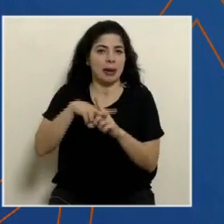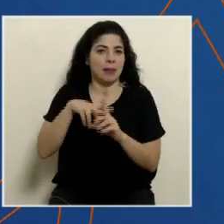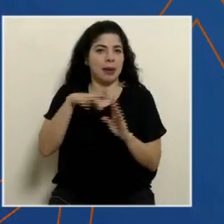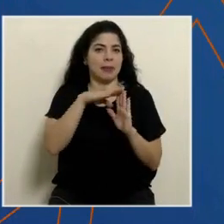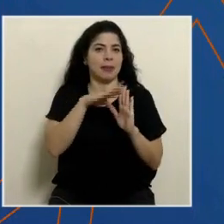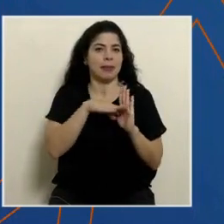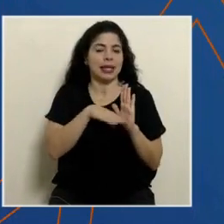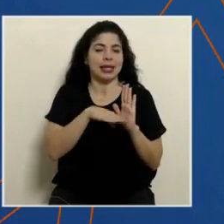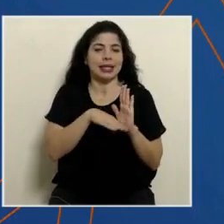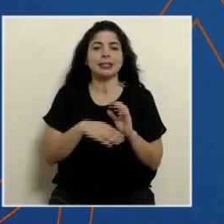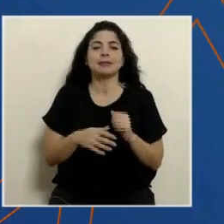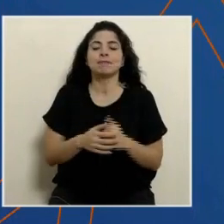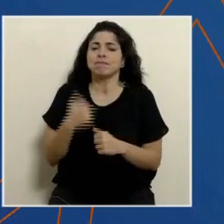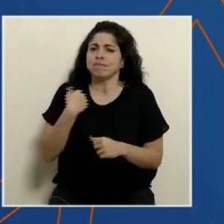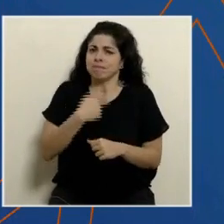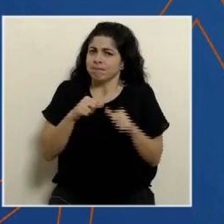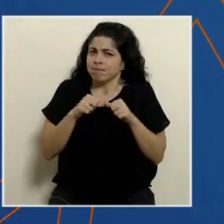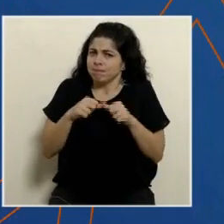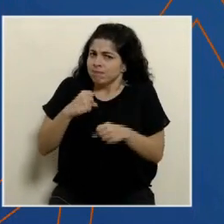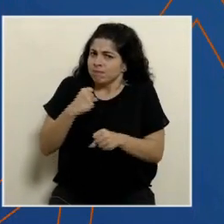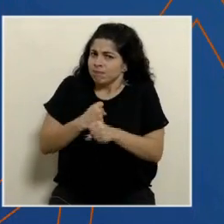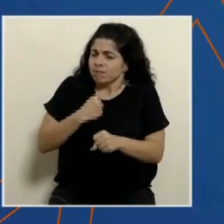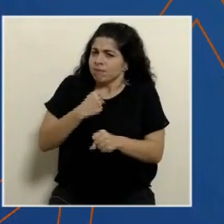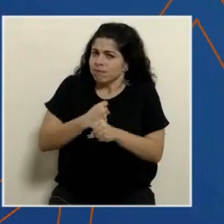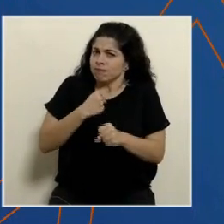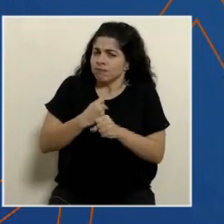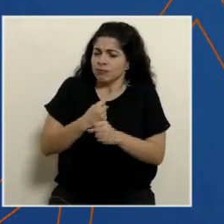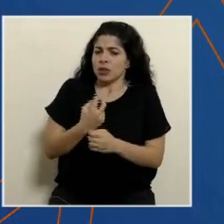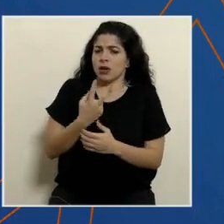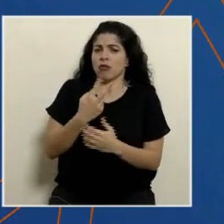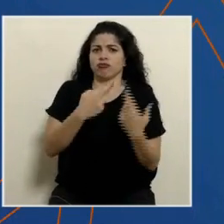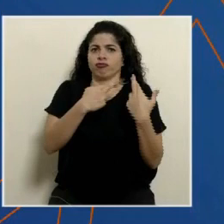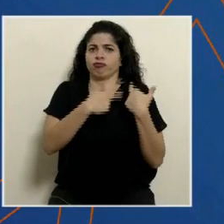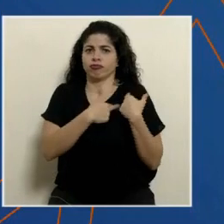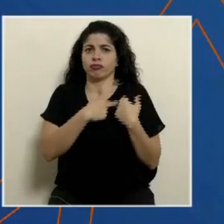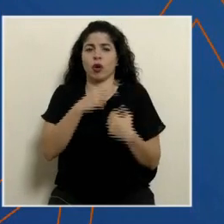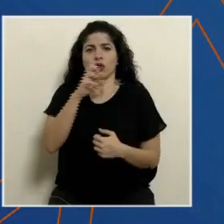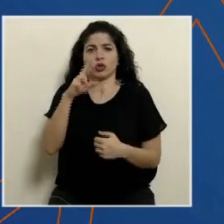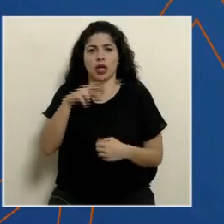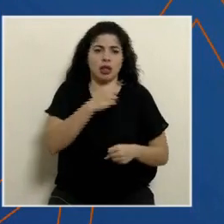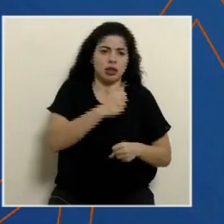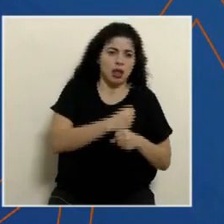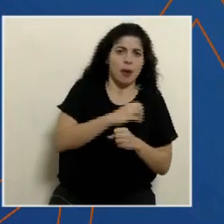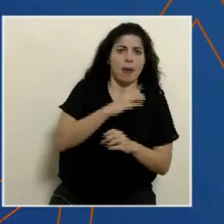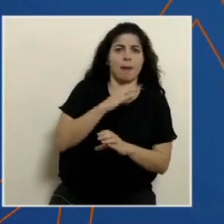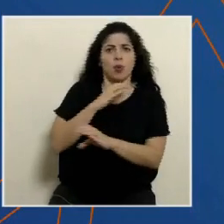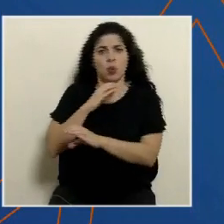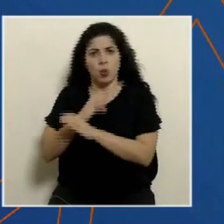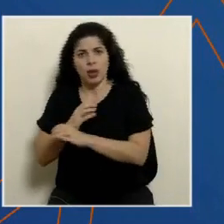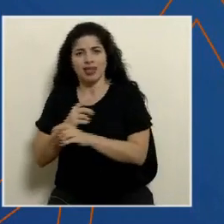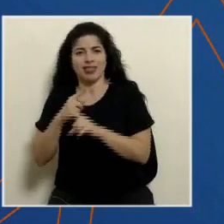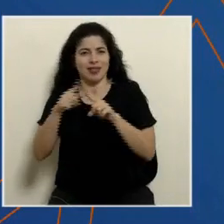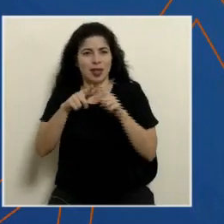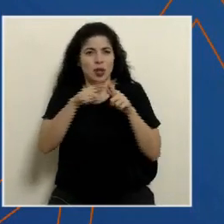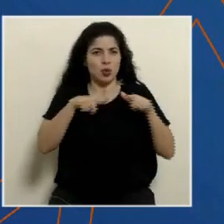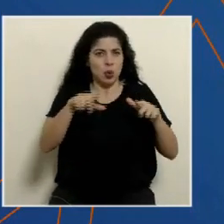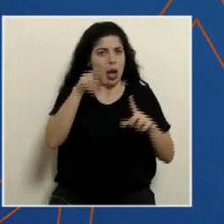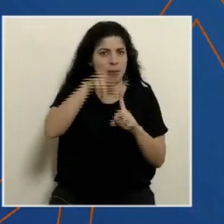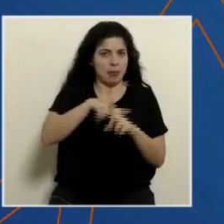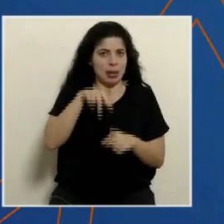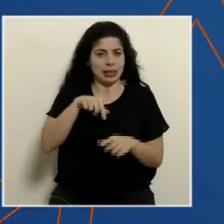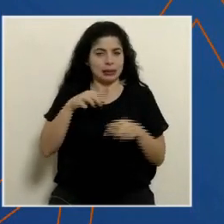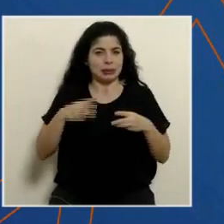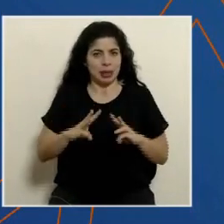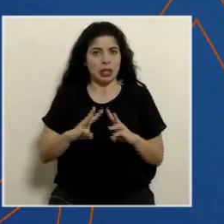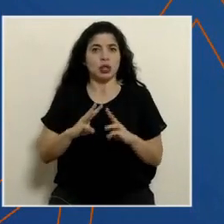medidas. Seguimos trabajando con el modelo de gestión compartida. Costa Rica trabaja y se cuida en los diferentes territorios, y se deben reforzar